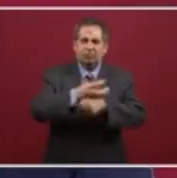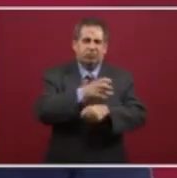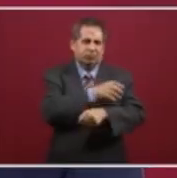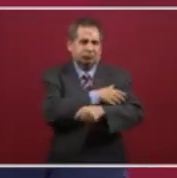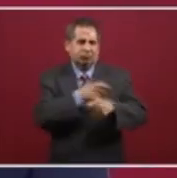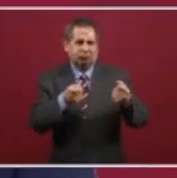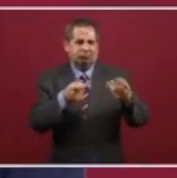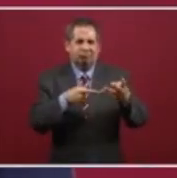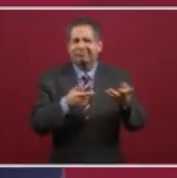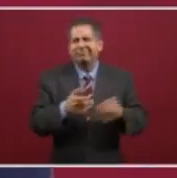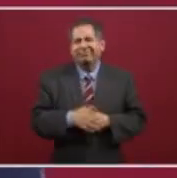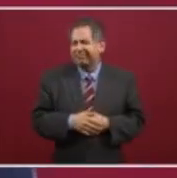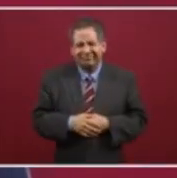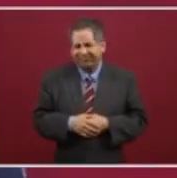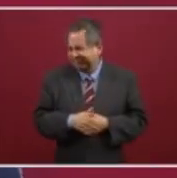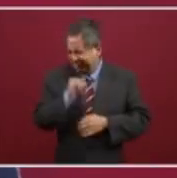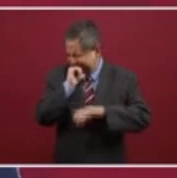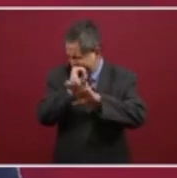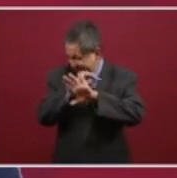no.